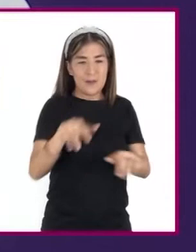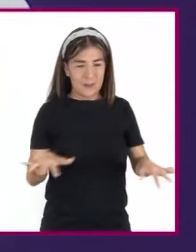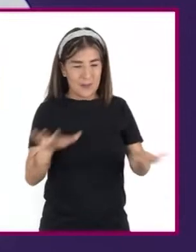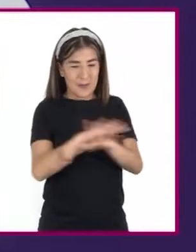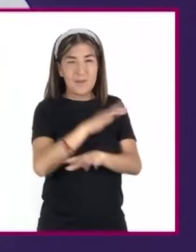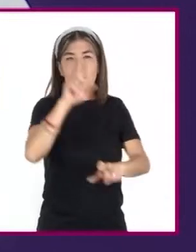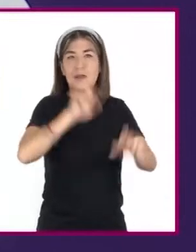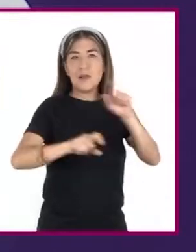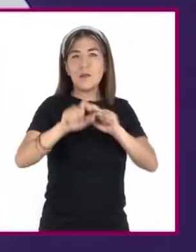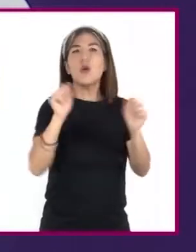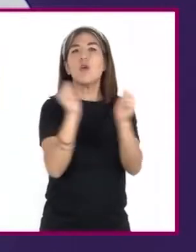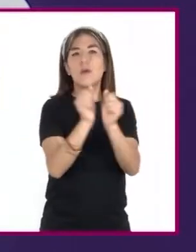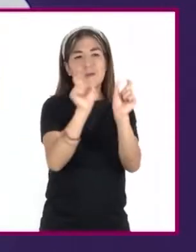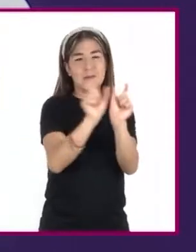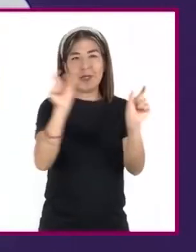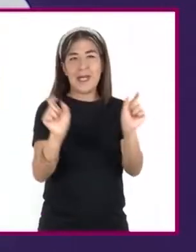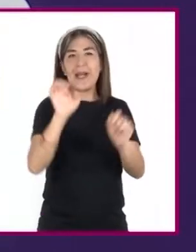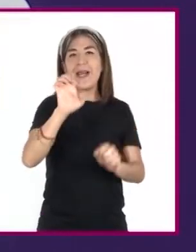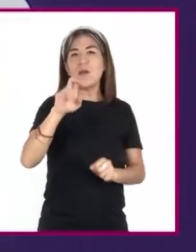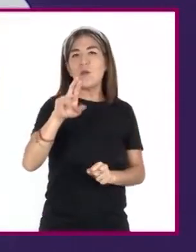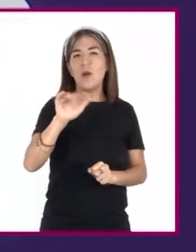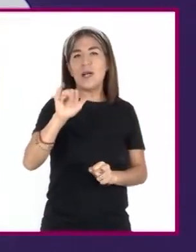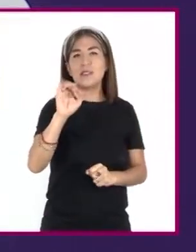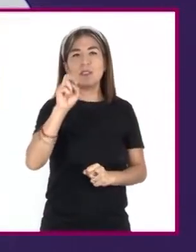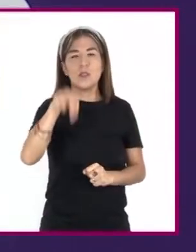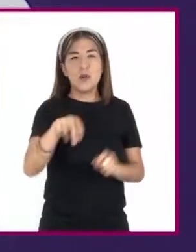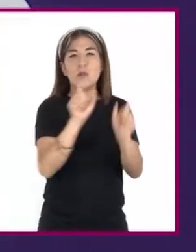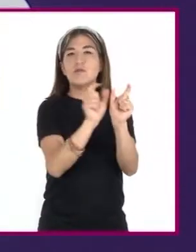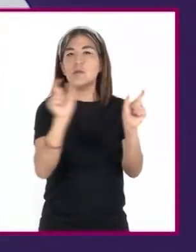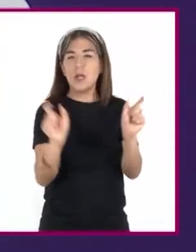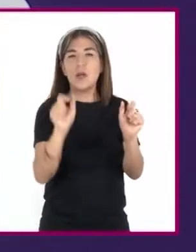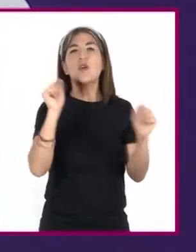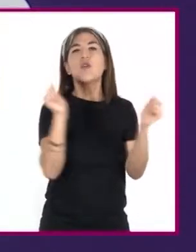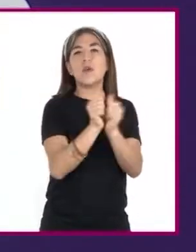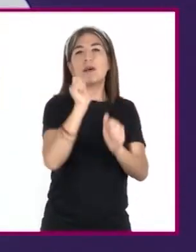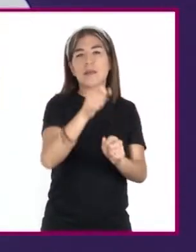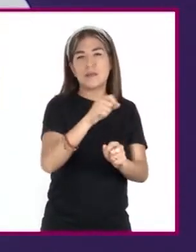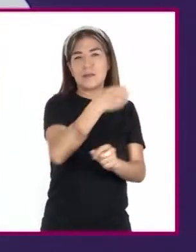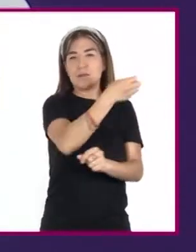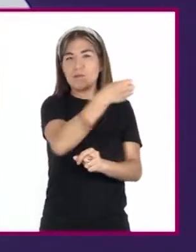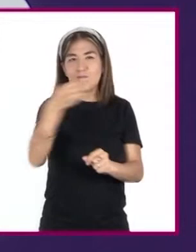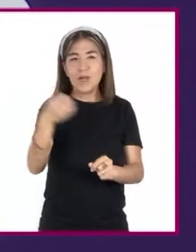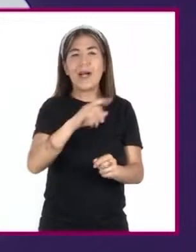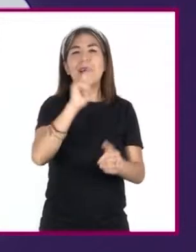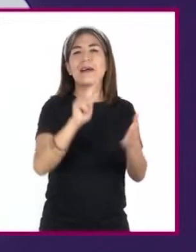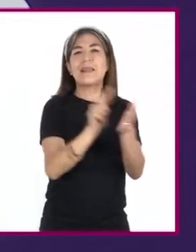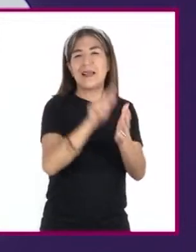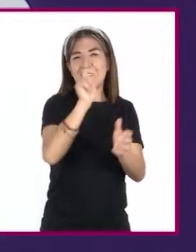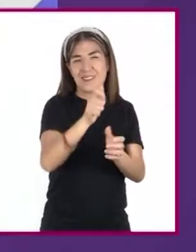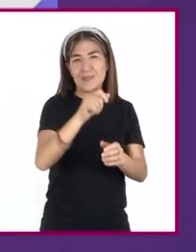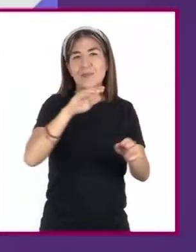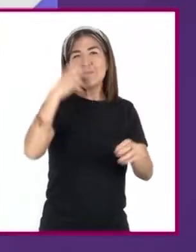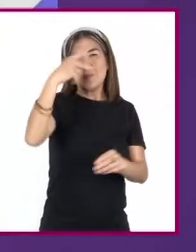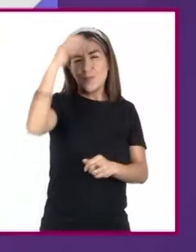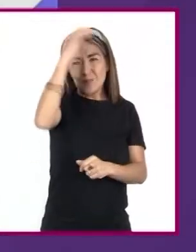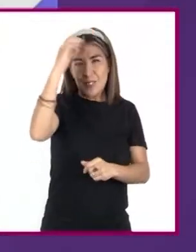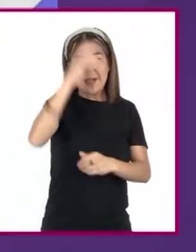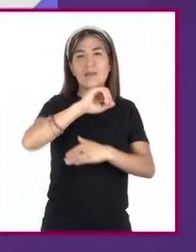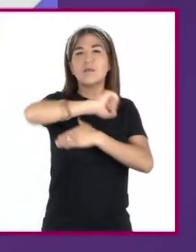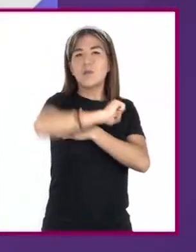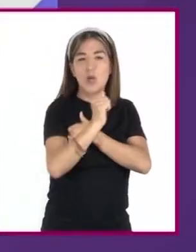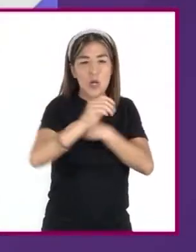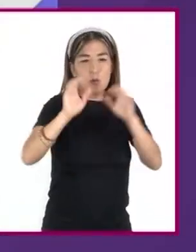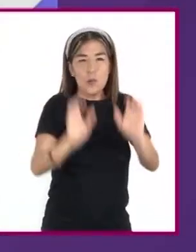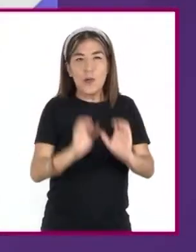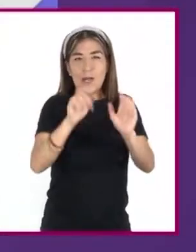una ecuación, así como su correcta expresión con base en la ley de la conservación de la materia. Diseñen